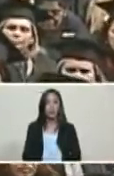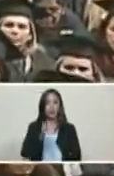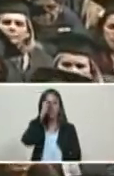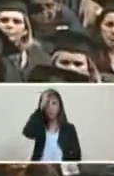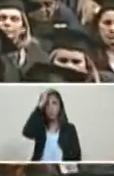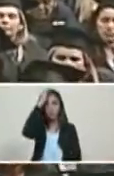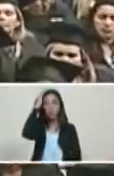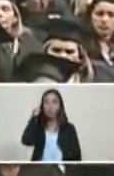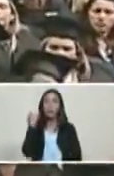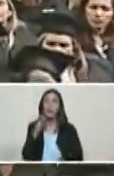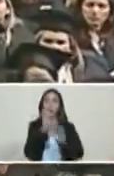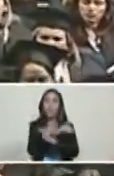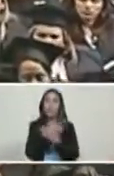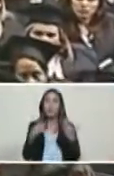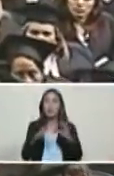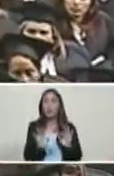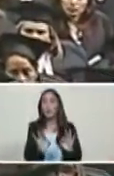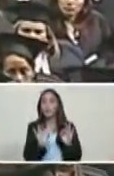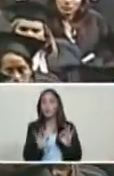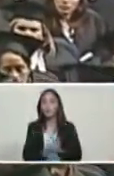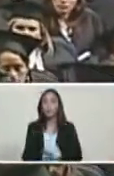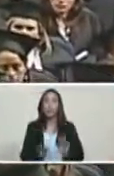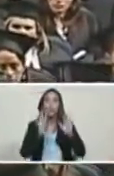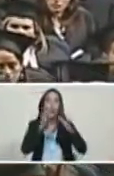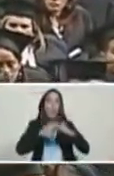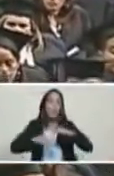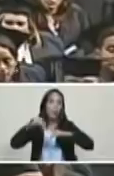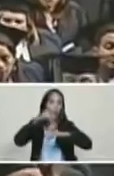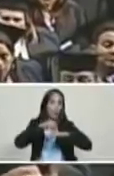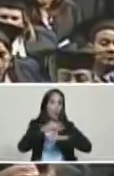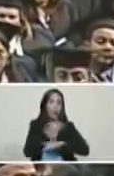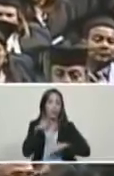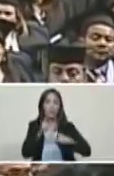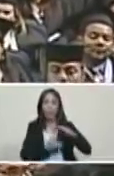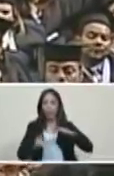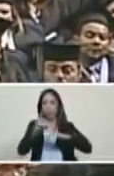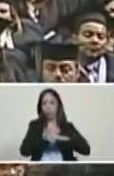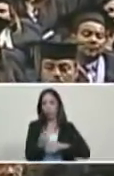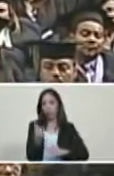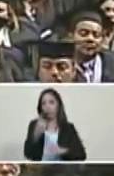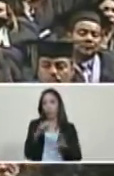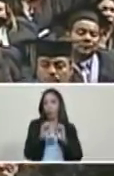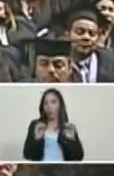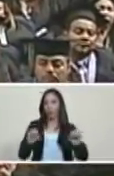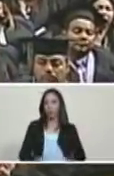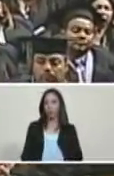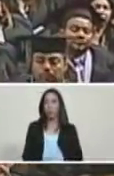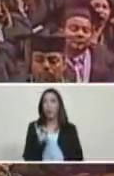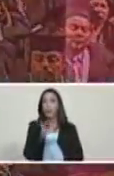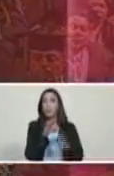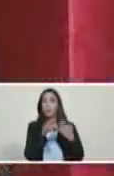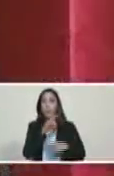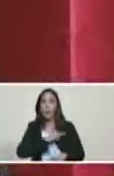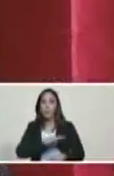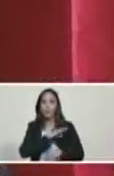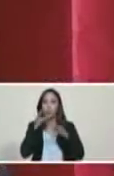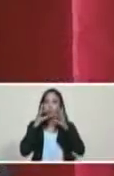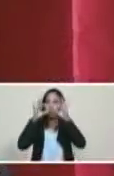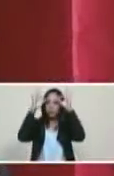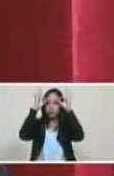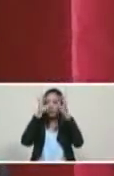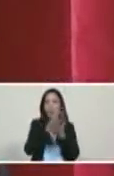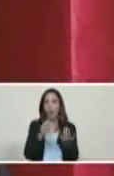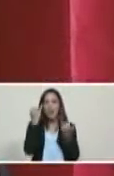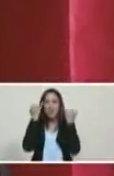16 especializaciones, 9 maestrías y un doctorado en educación. La micromisión, como parte de las políticas